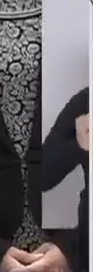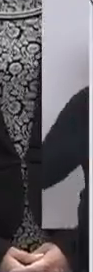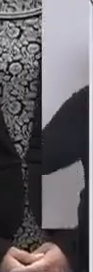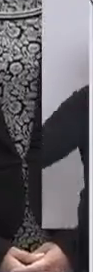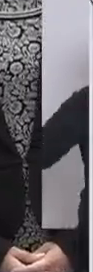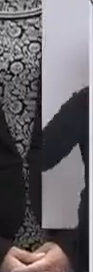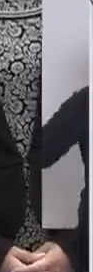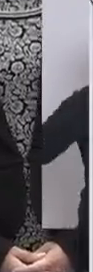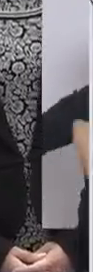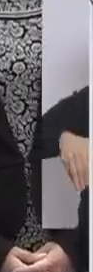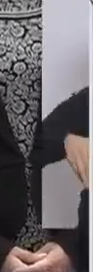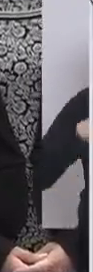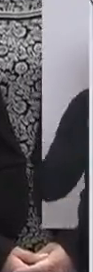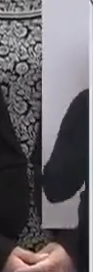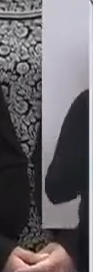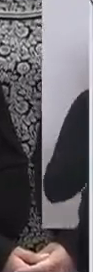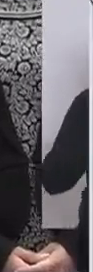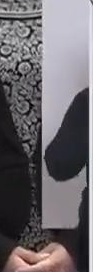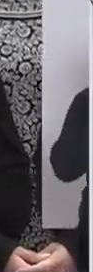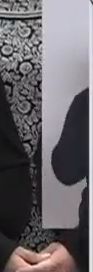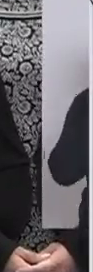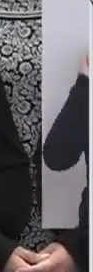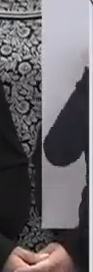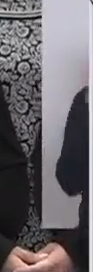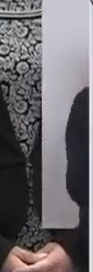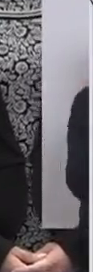referir brevemente, sí, ¿verdad?, a este tema.